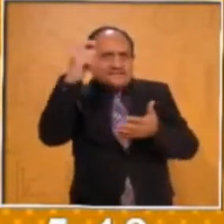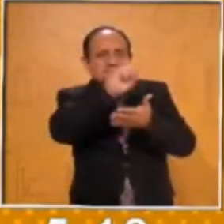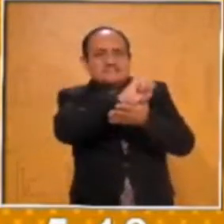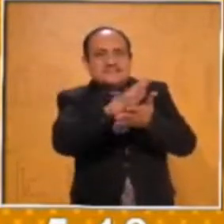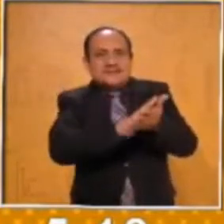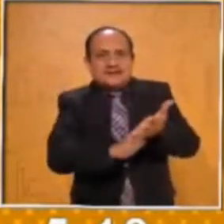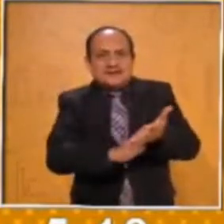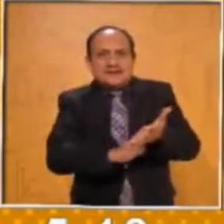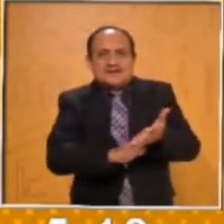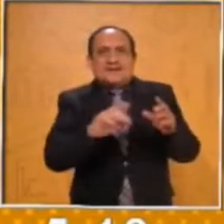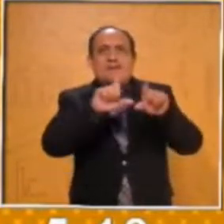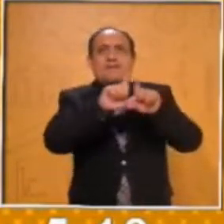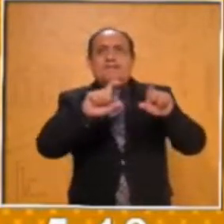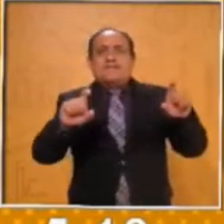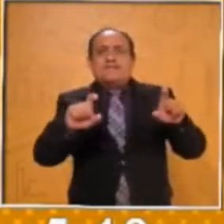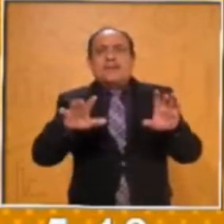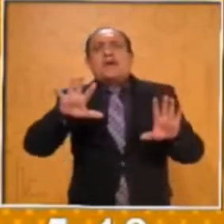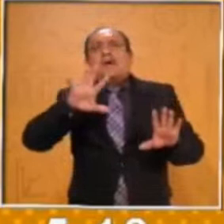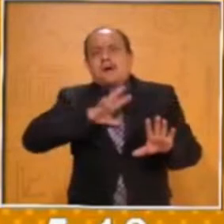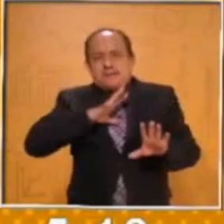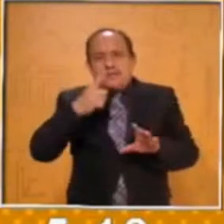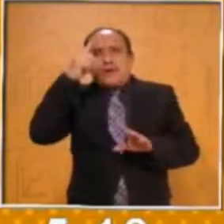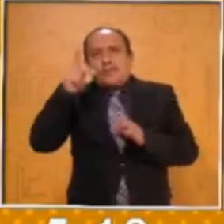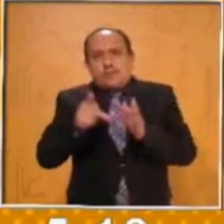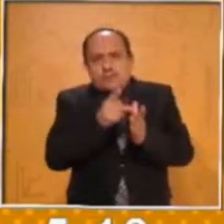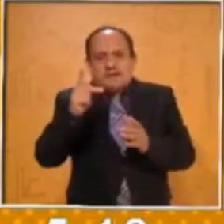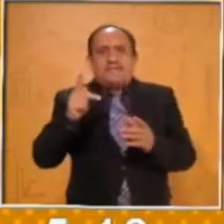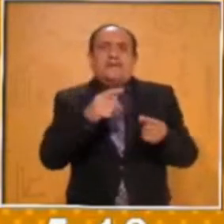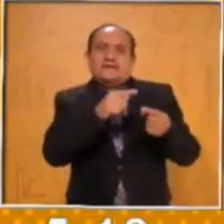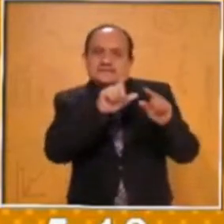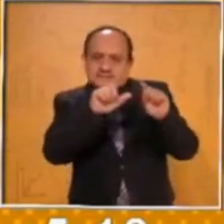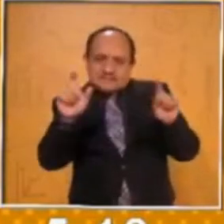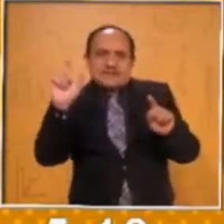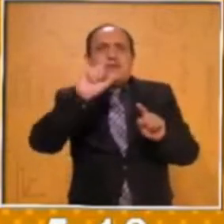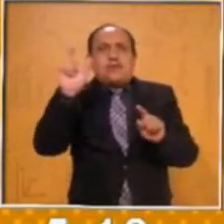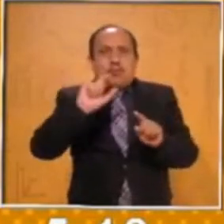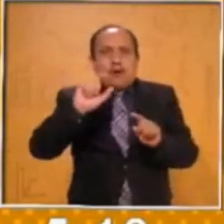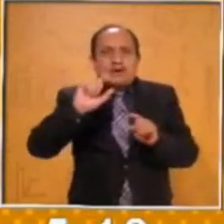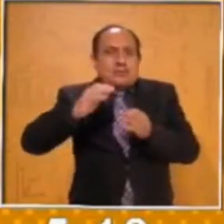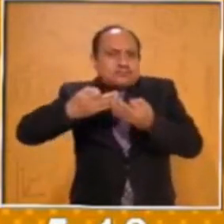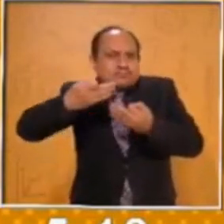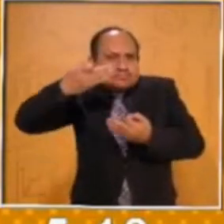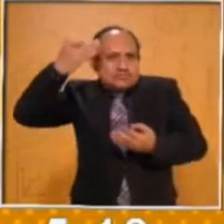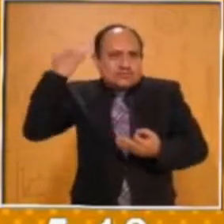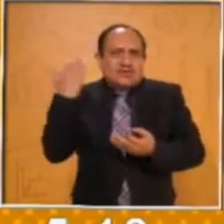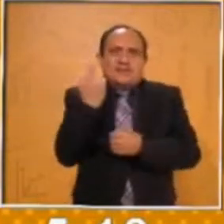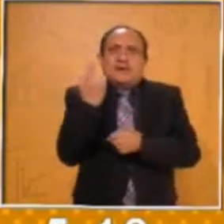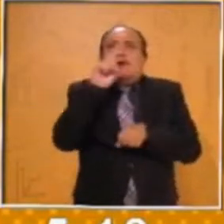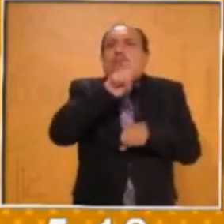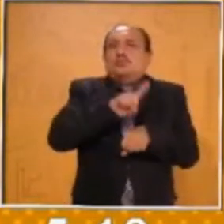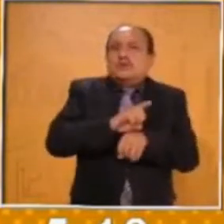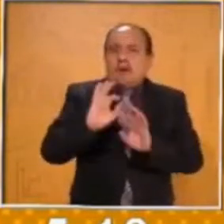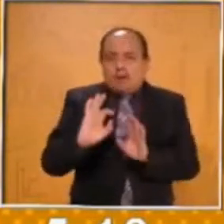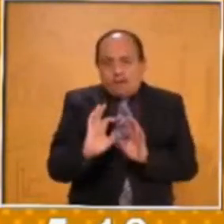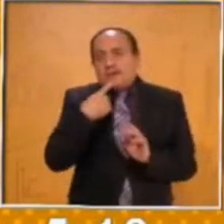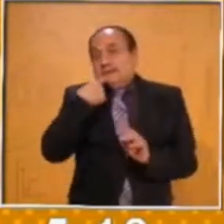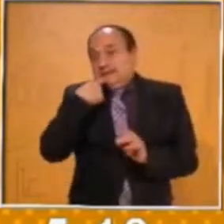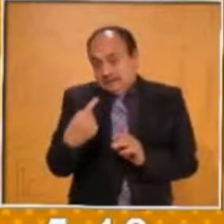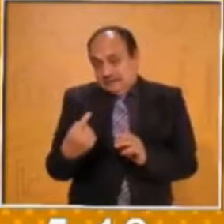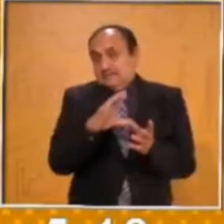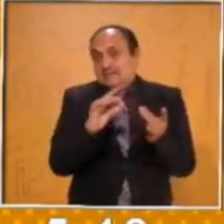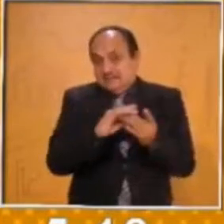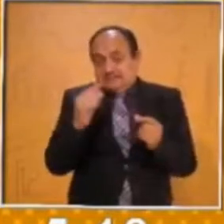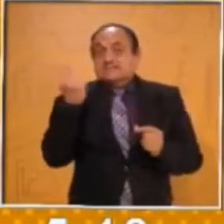con frases como había una vez, cuándo, hace mucho tiempo, un día y cuentan qué.